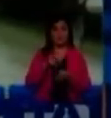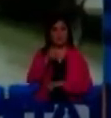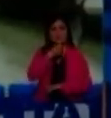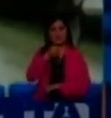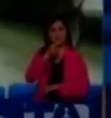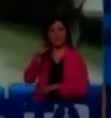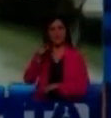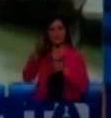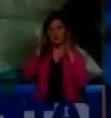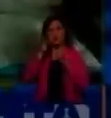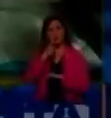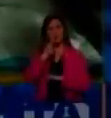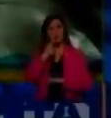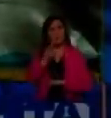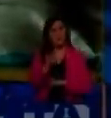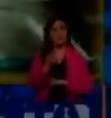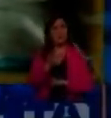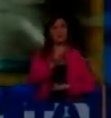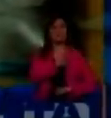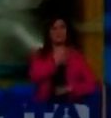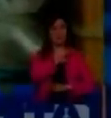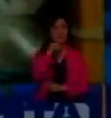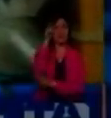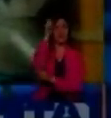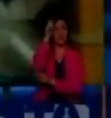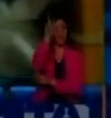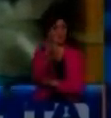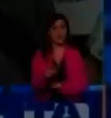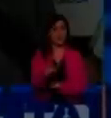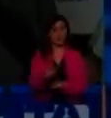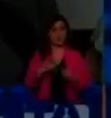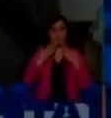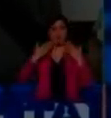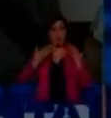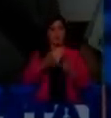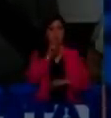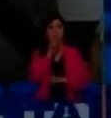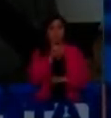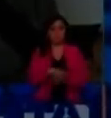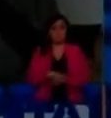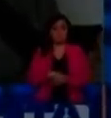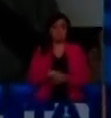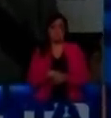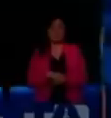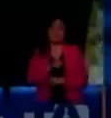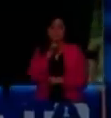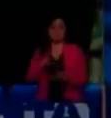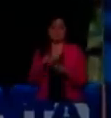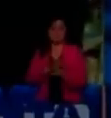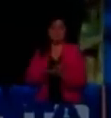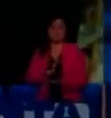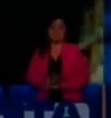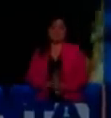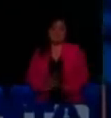escuché decir en alguna de estas entrevistas que la maldad triunfa cuando las personas buenas no hacen nada por solucionar estos